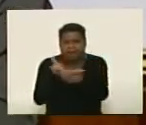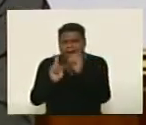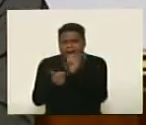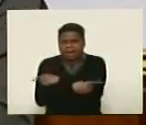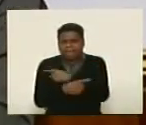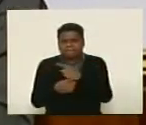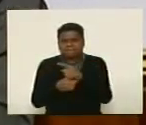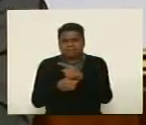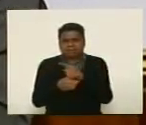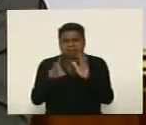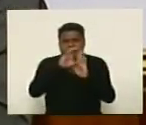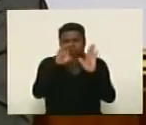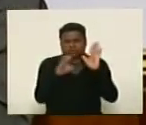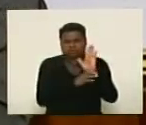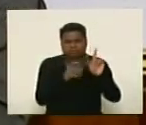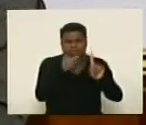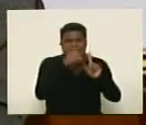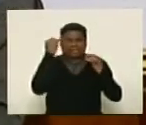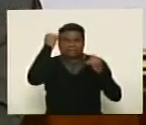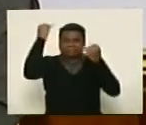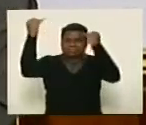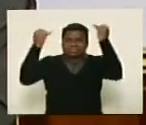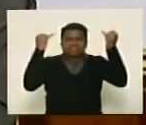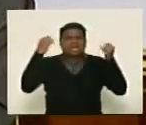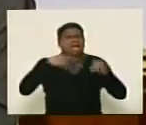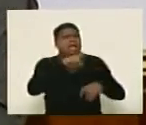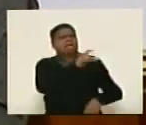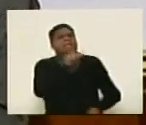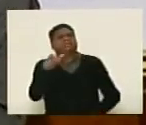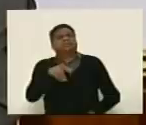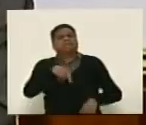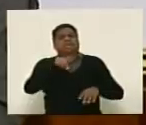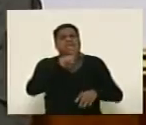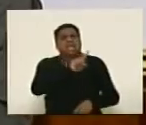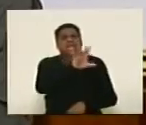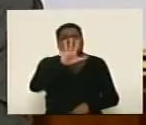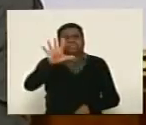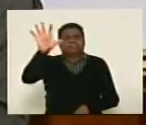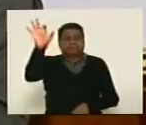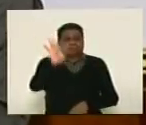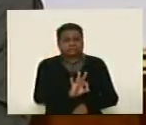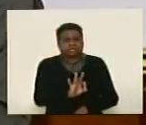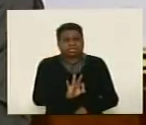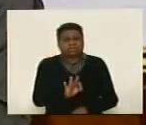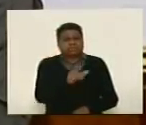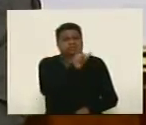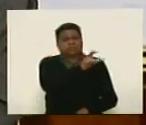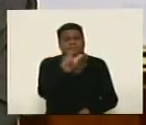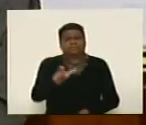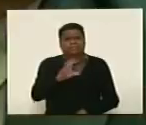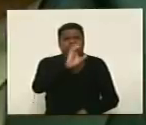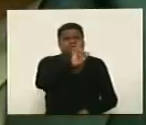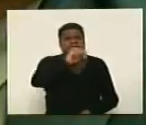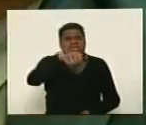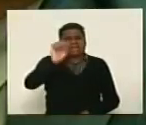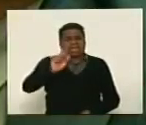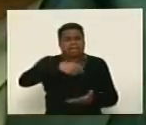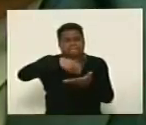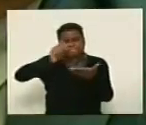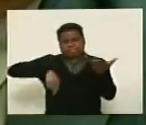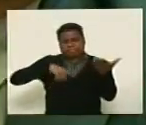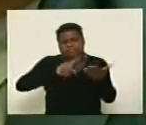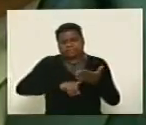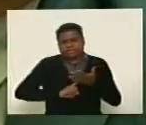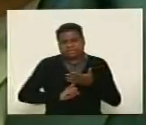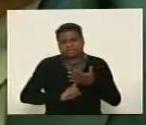la iniciativa podrá partir del 15% de los electores inscritos en el registro electoral de la Asamblea Nacional y